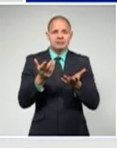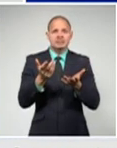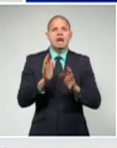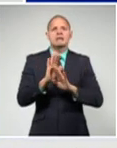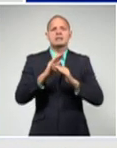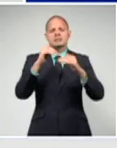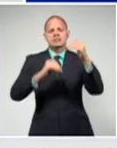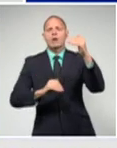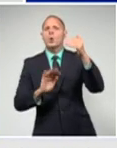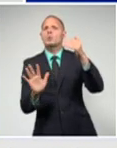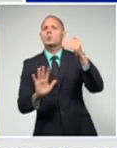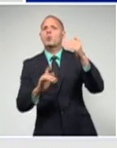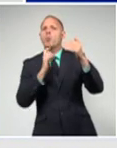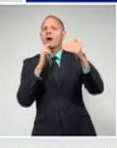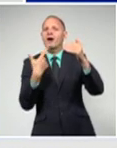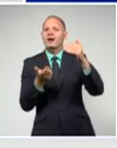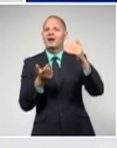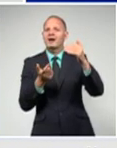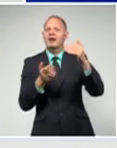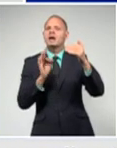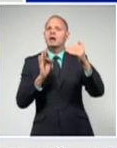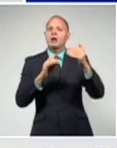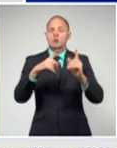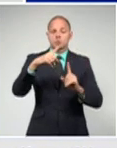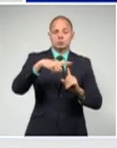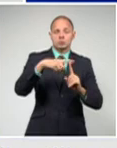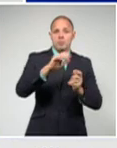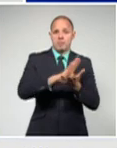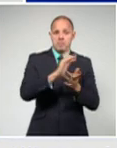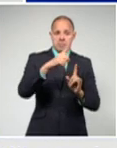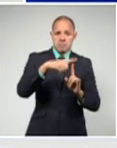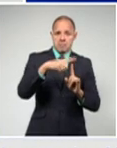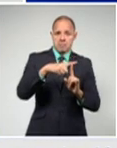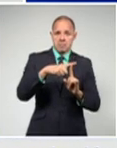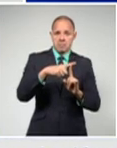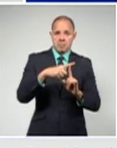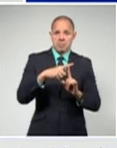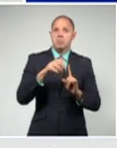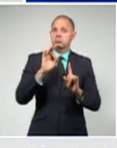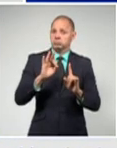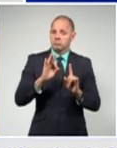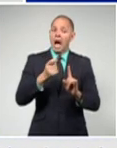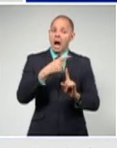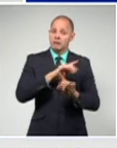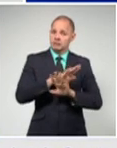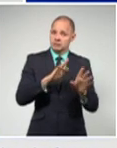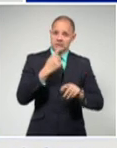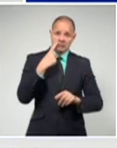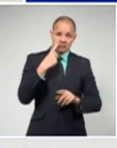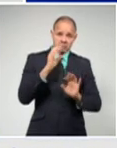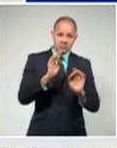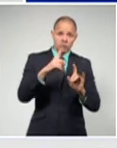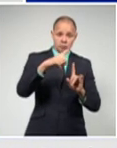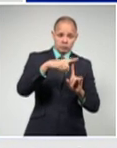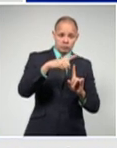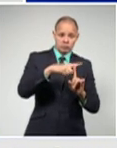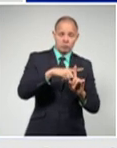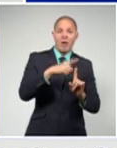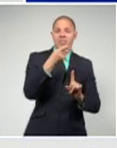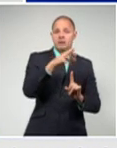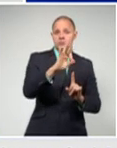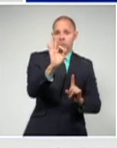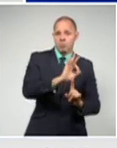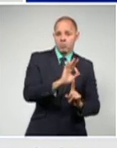tasas superiores a las del día de ayer, Las Tunas con 18 por 100.000 habitantes y Matanzas